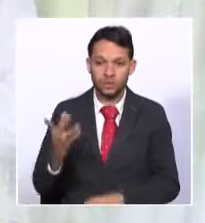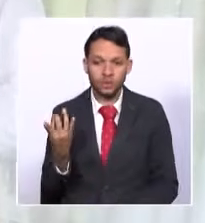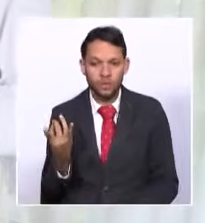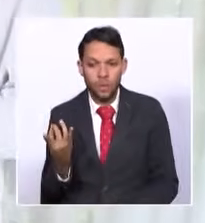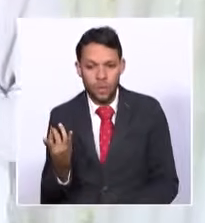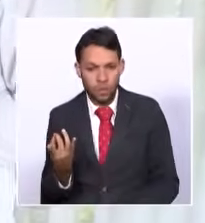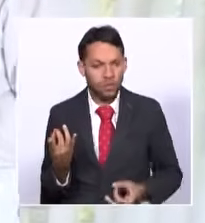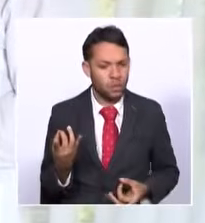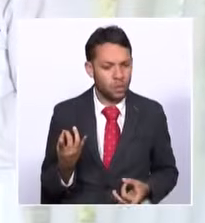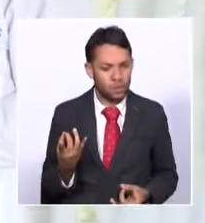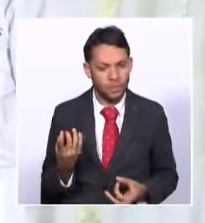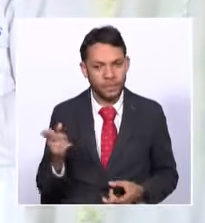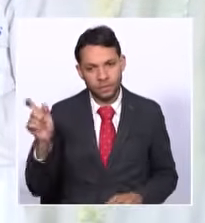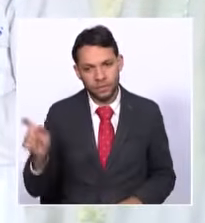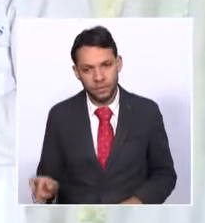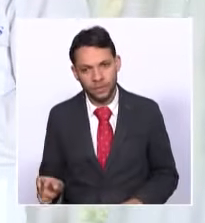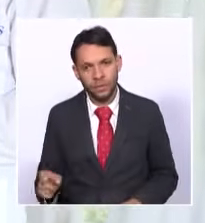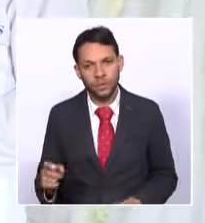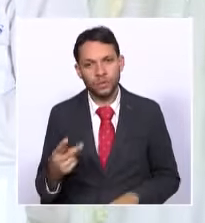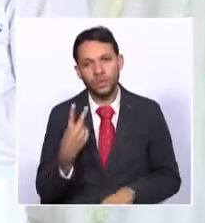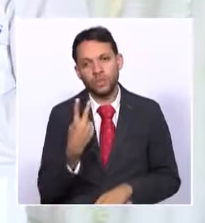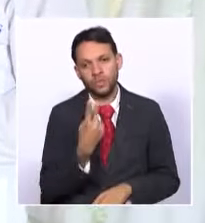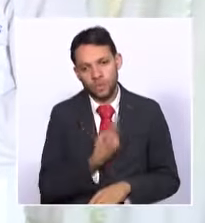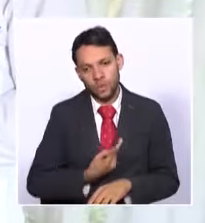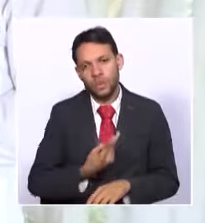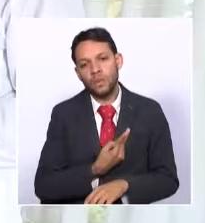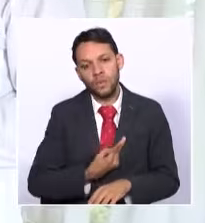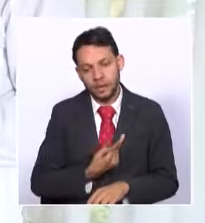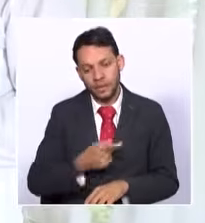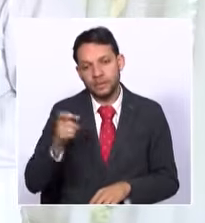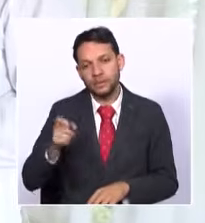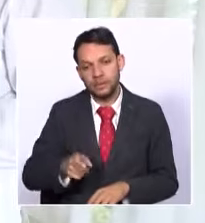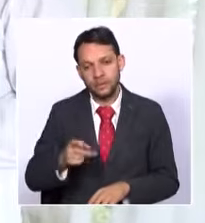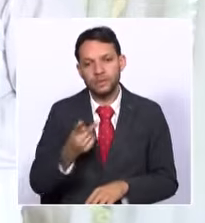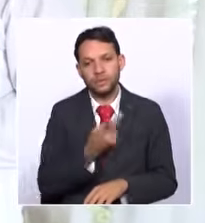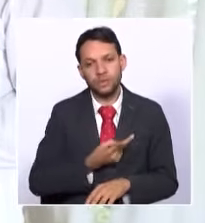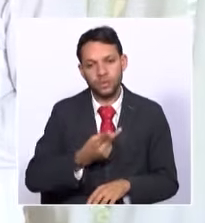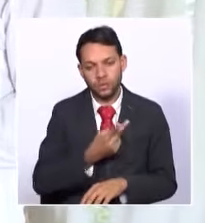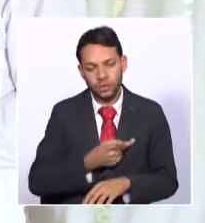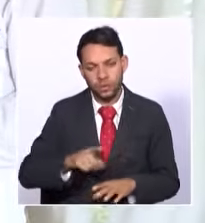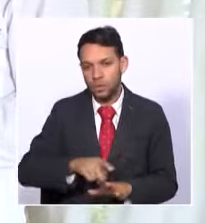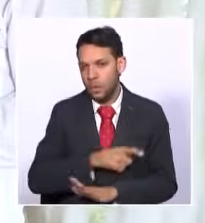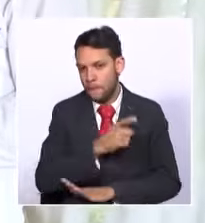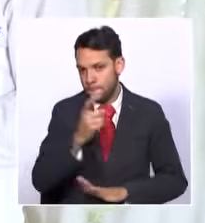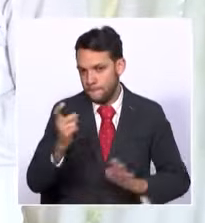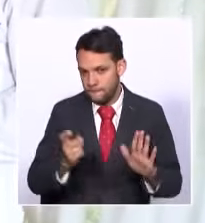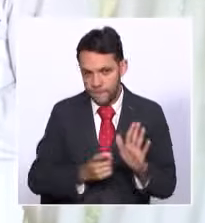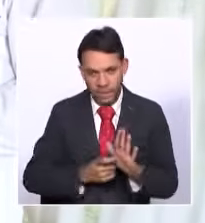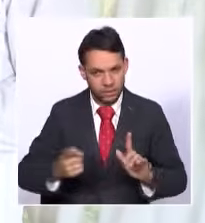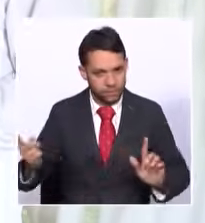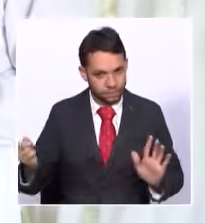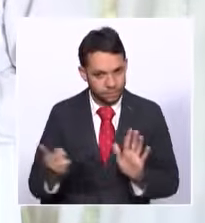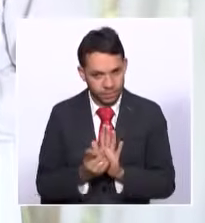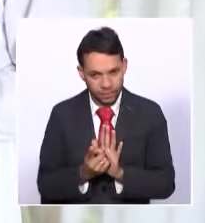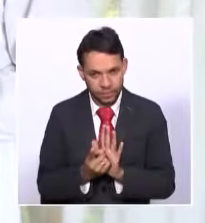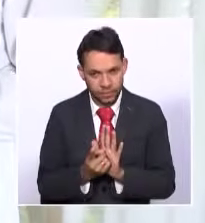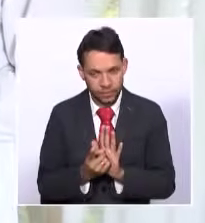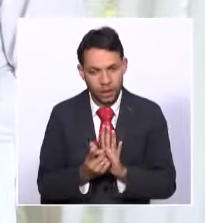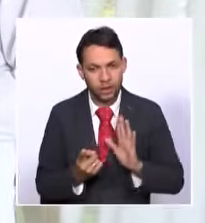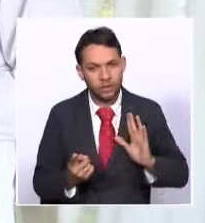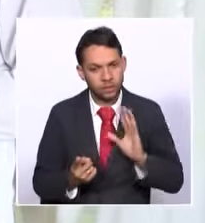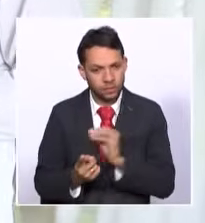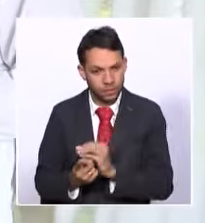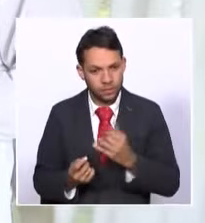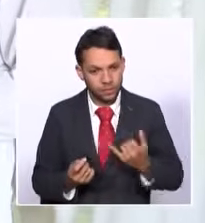personas duran aquí de 2 a 3 horas para poderle hacer el tratamiento completo. En este caso vamos a poner unos puntos que